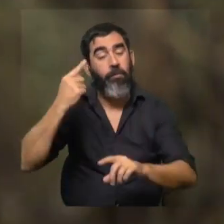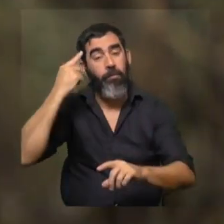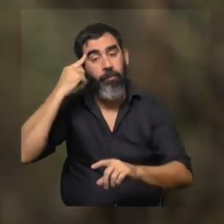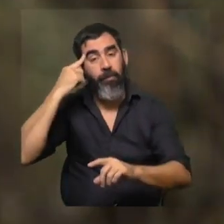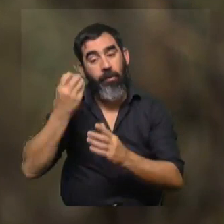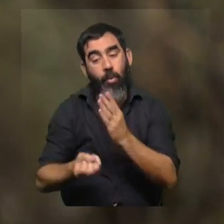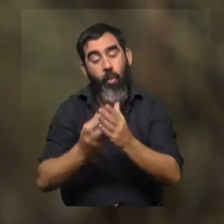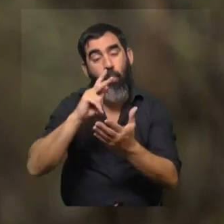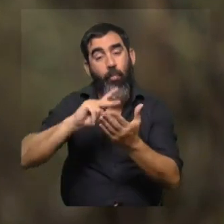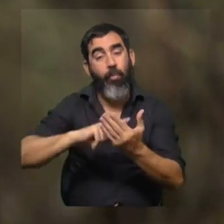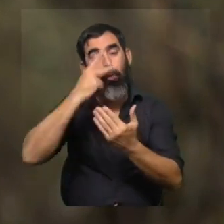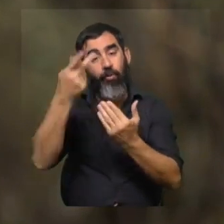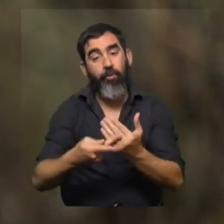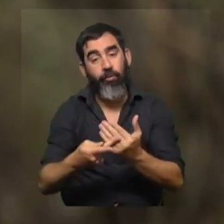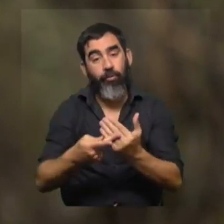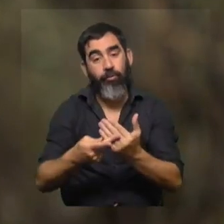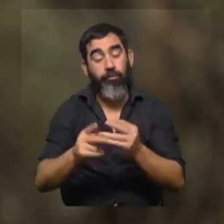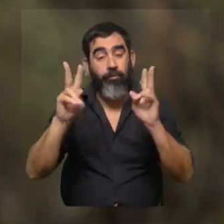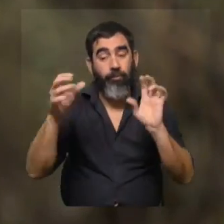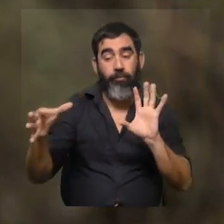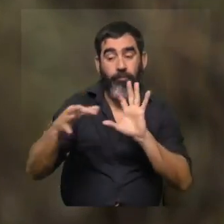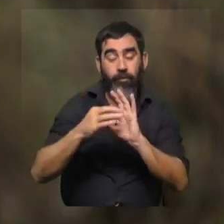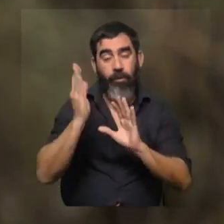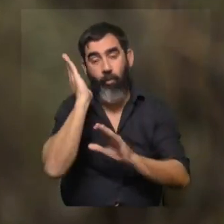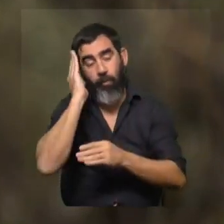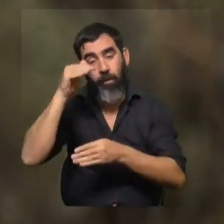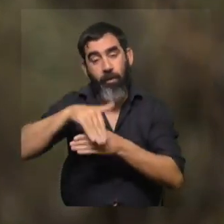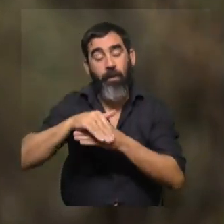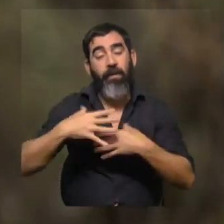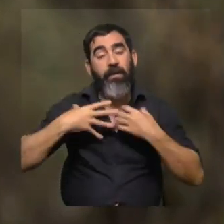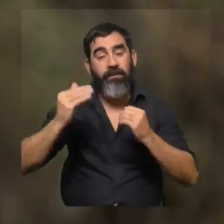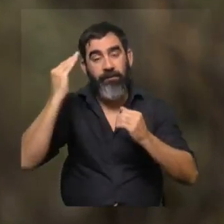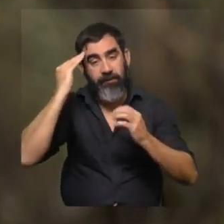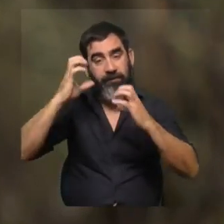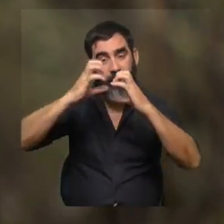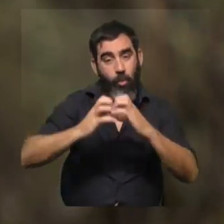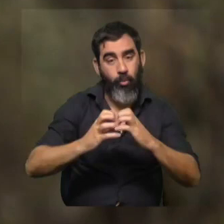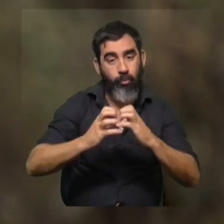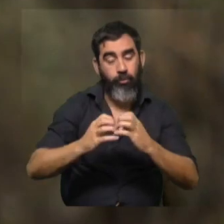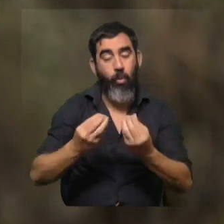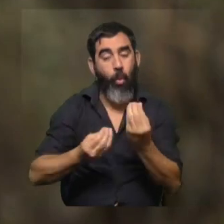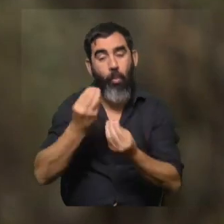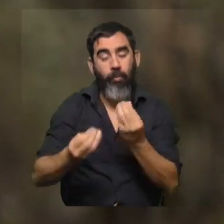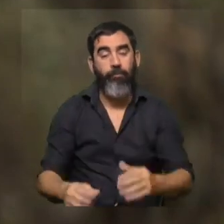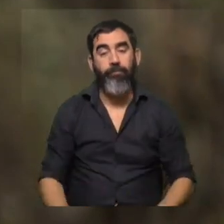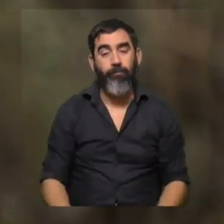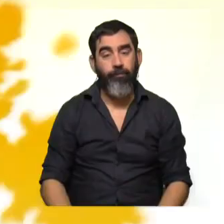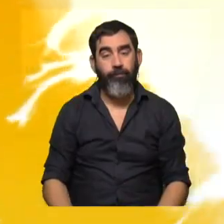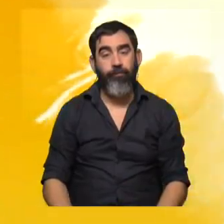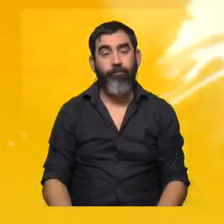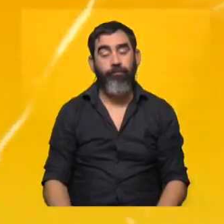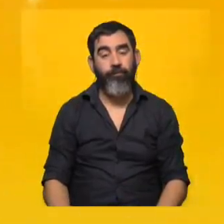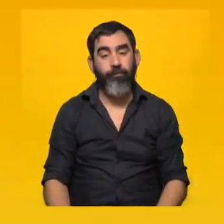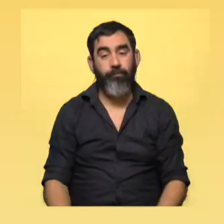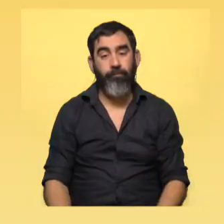nuevos proyectos para ver esta asociación entre la siesta y la salud cerebral, cómo se explica en otras poblaciones.